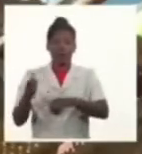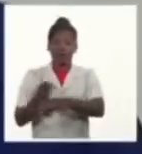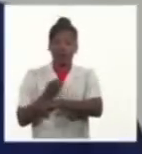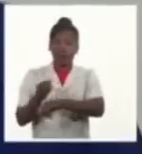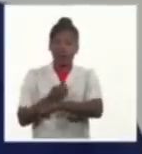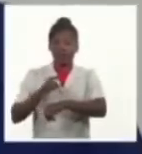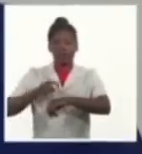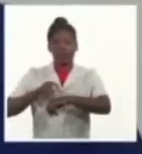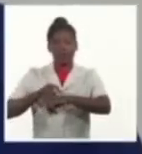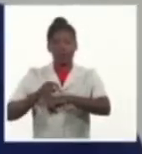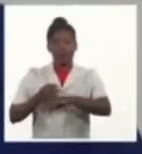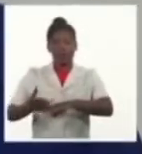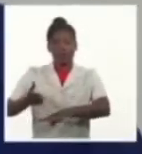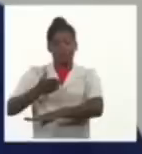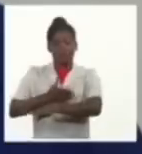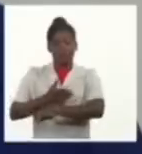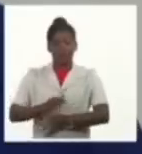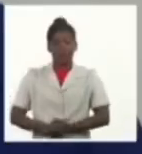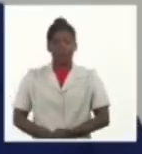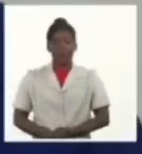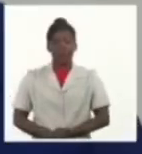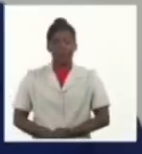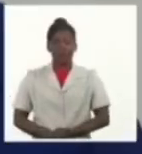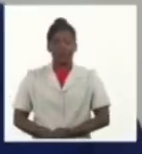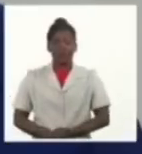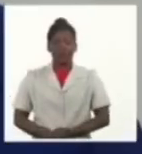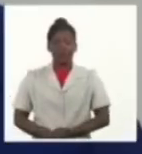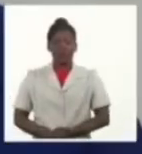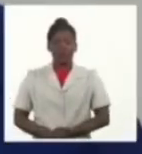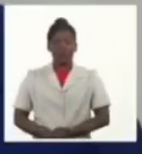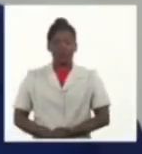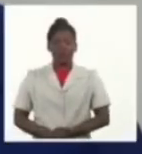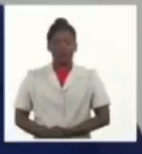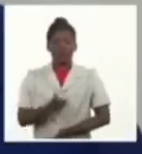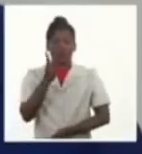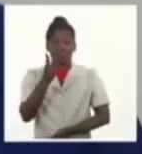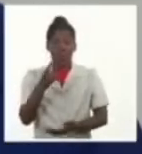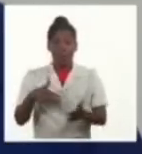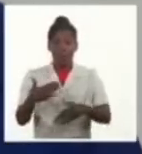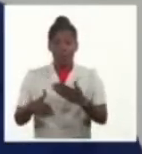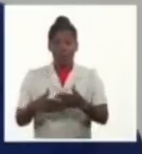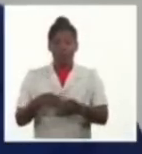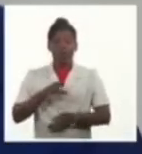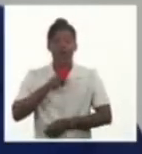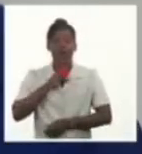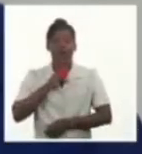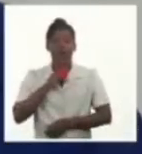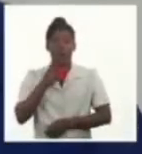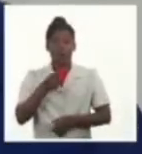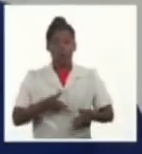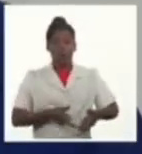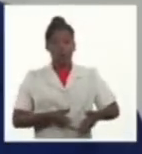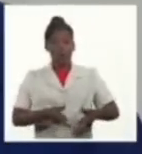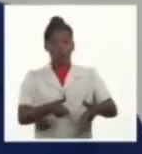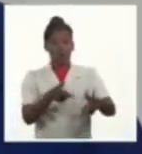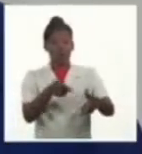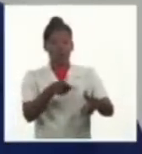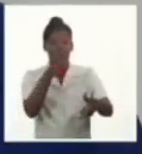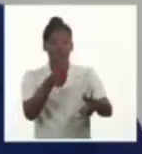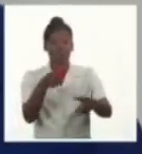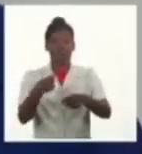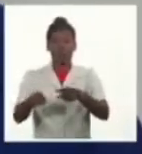Nos encontramos con dos cadenas, dos líneas de producción de aguas en servicio, de agua desmineralizada, y ya